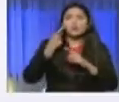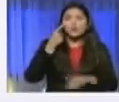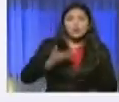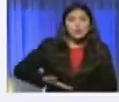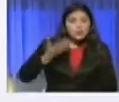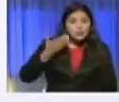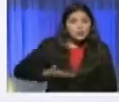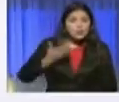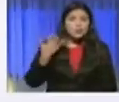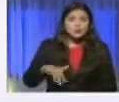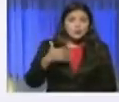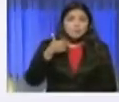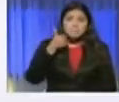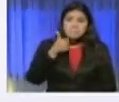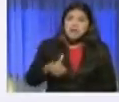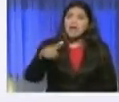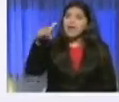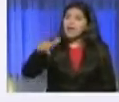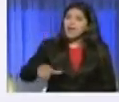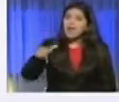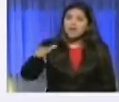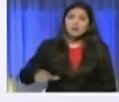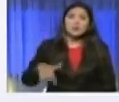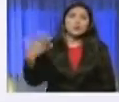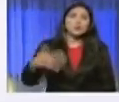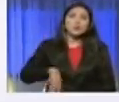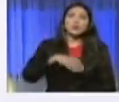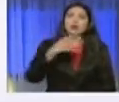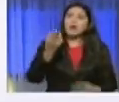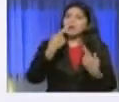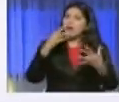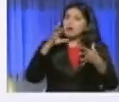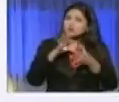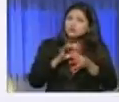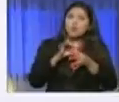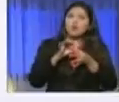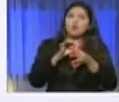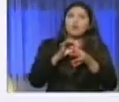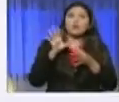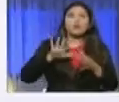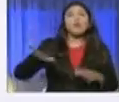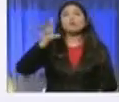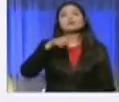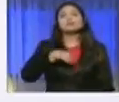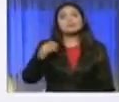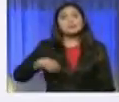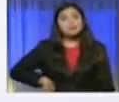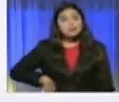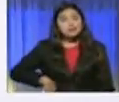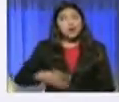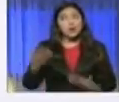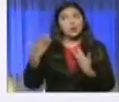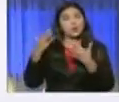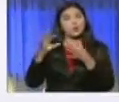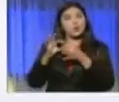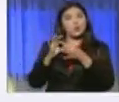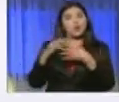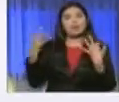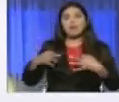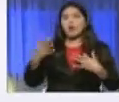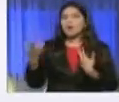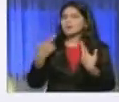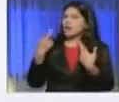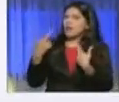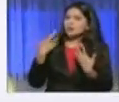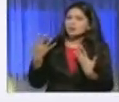bien esta extraordinaria histórica relación con la República Popular China. Es una relación que